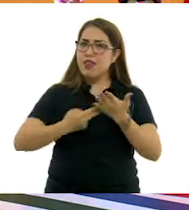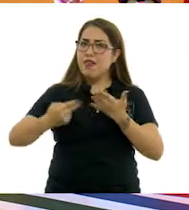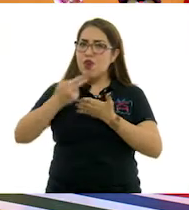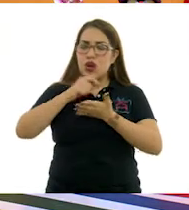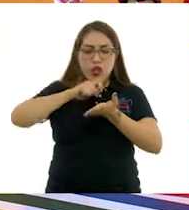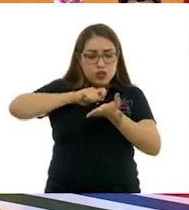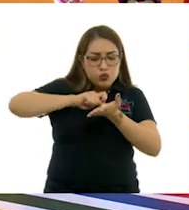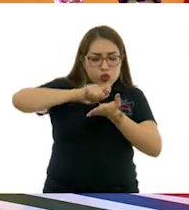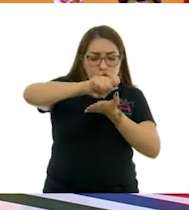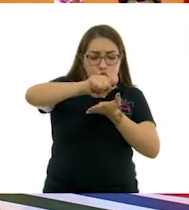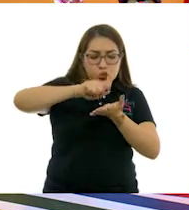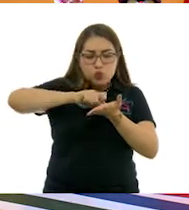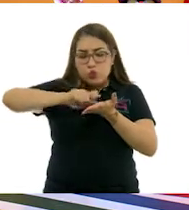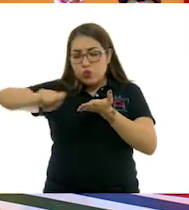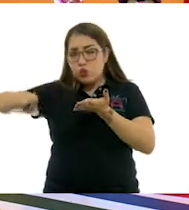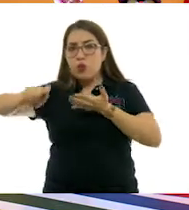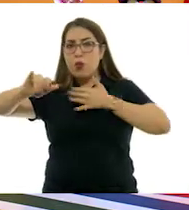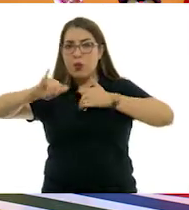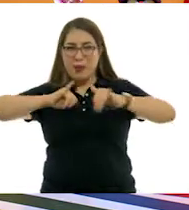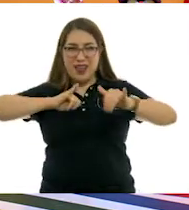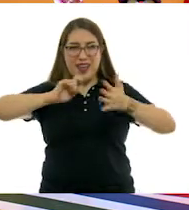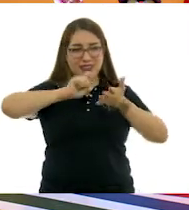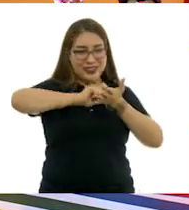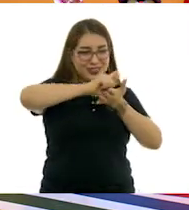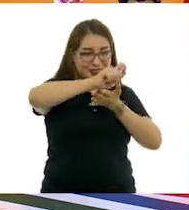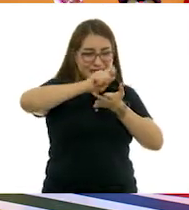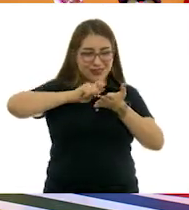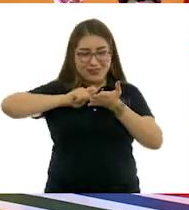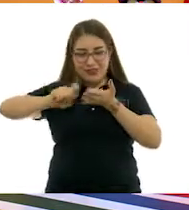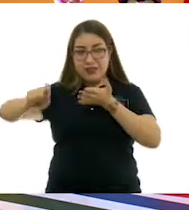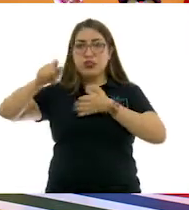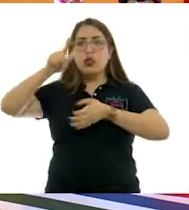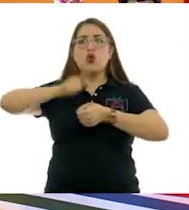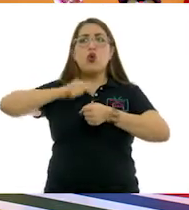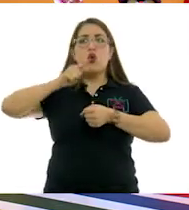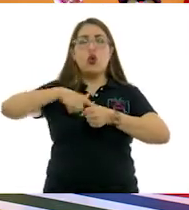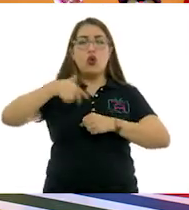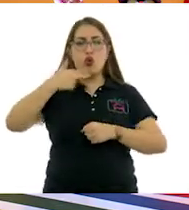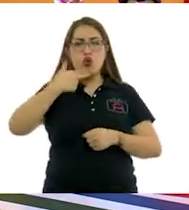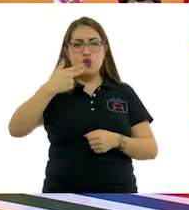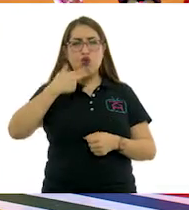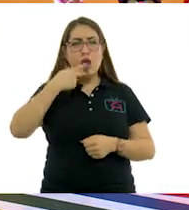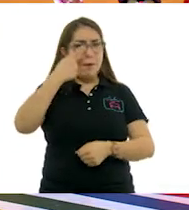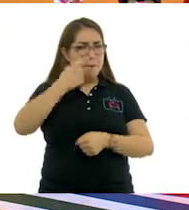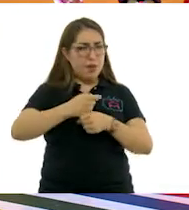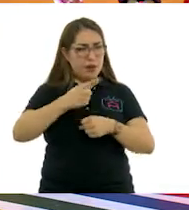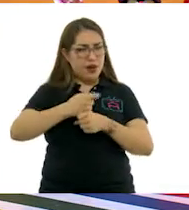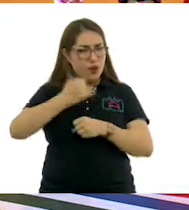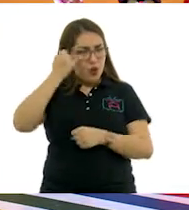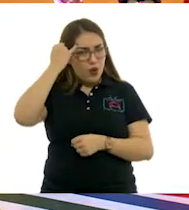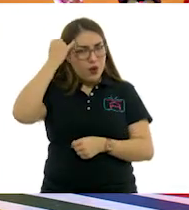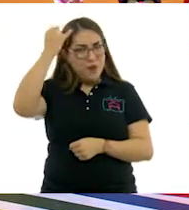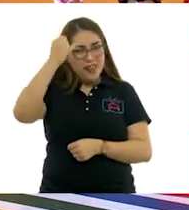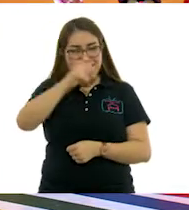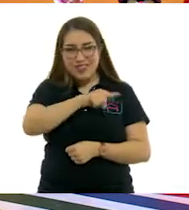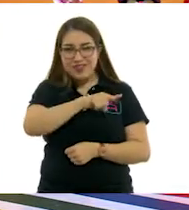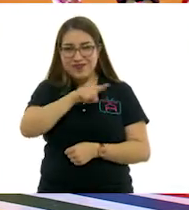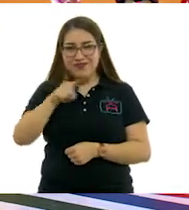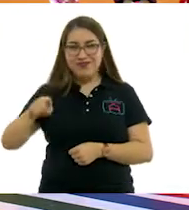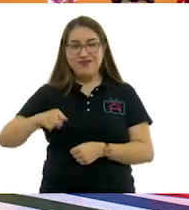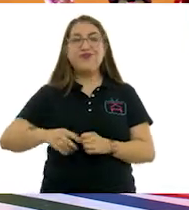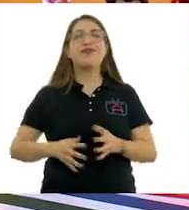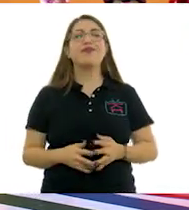trayectorias y vamos a hacerlo con algún color. Vamos a desplazarnos. Vamos a imaginarnos primero, antes de trazarlo, vamos a